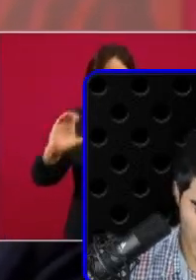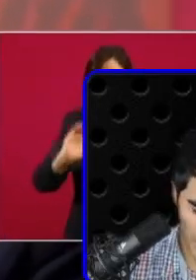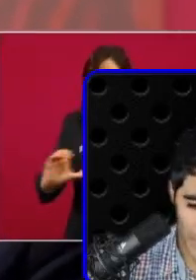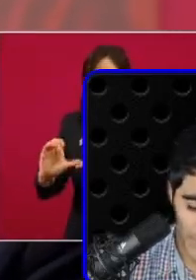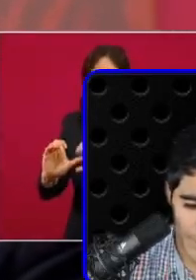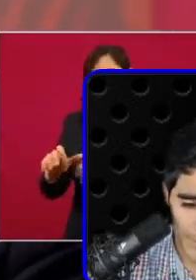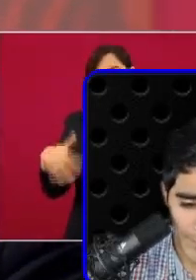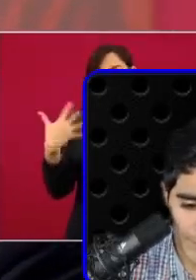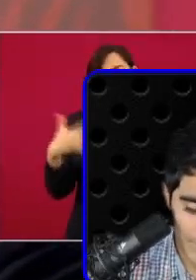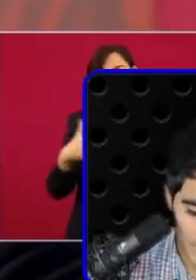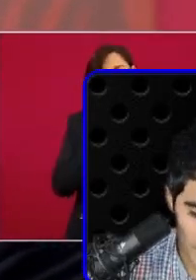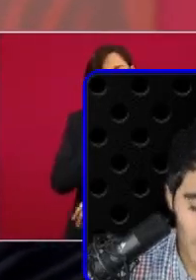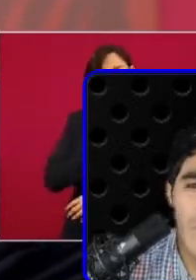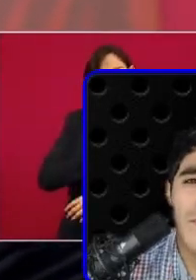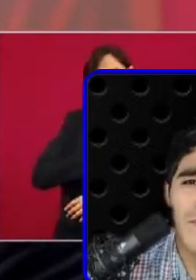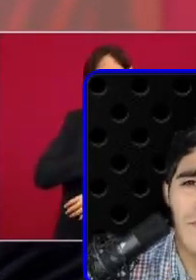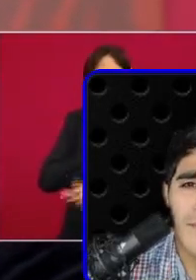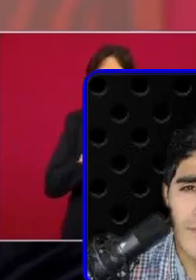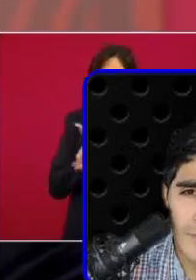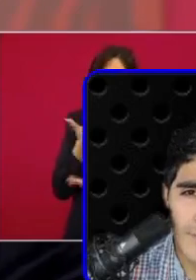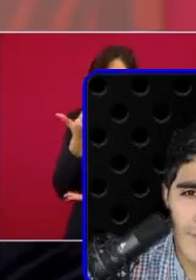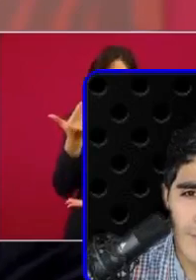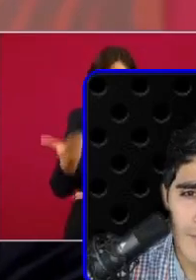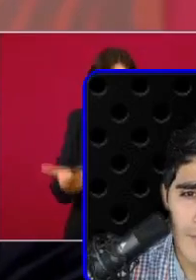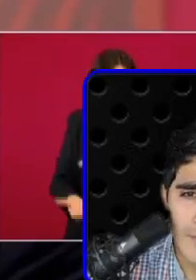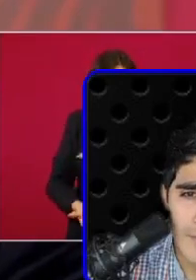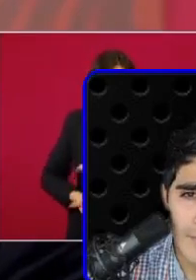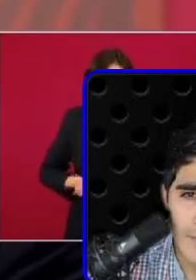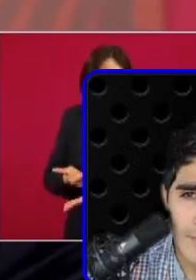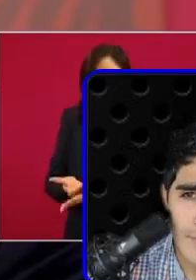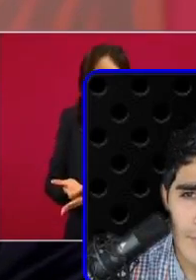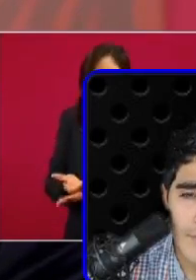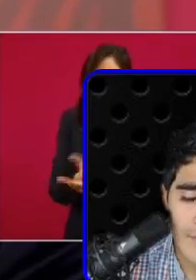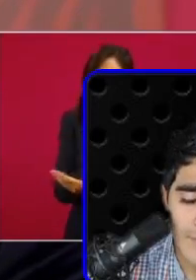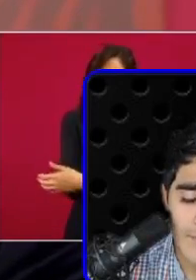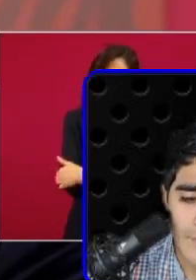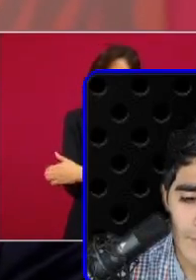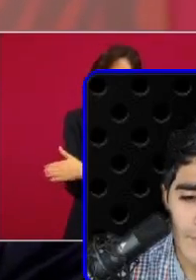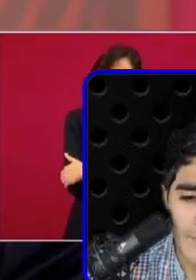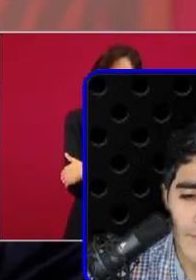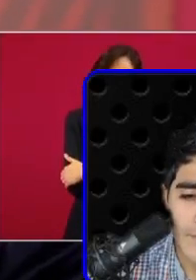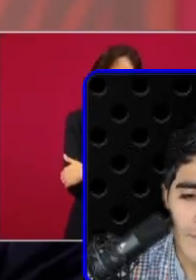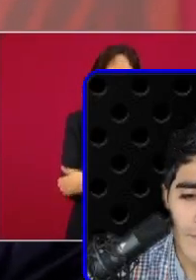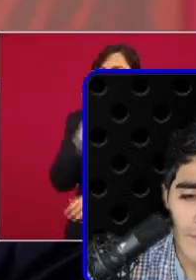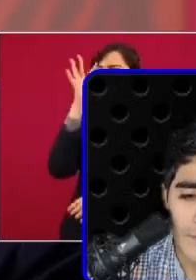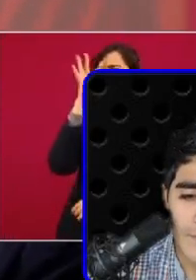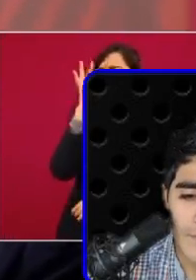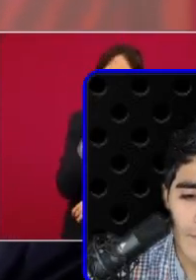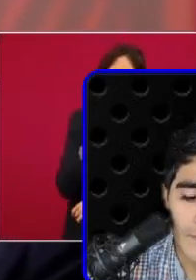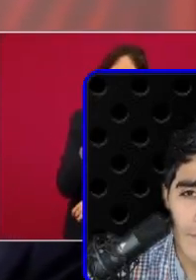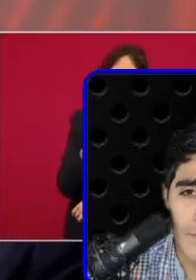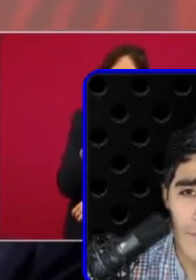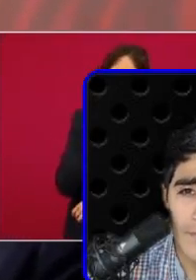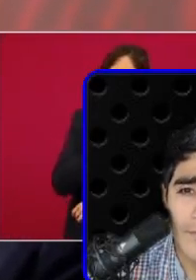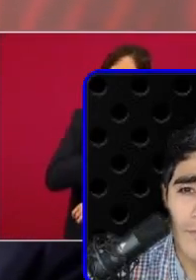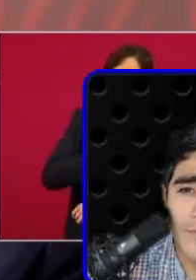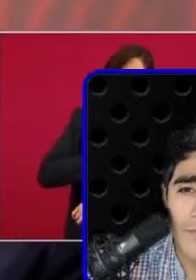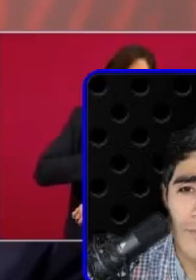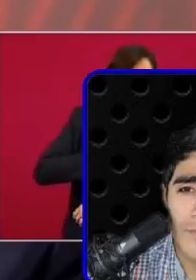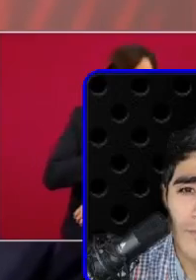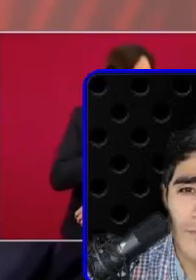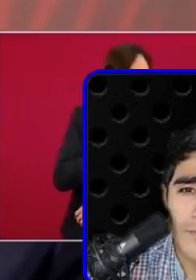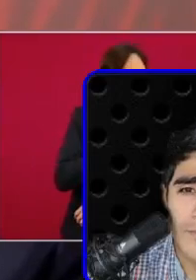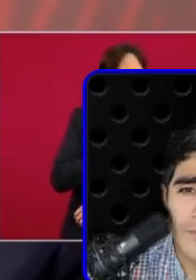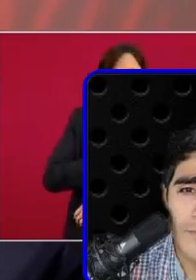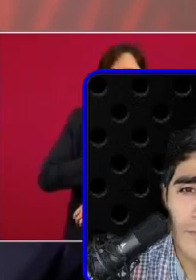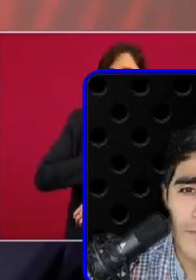nuestro pésame, nuestro abrazo por esta pérdida tan lamentable